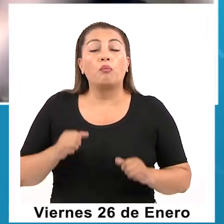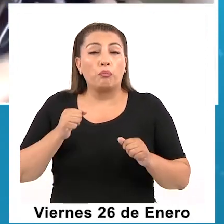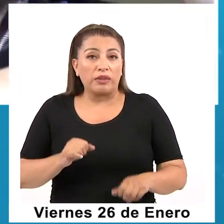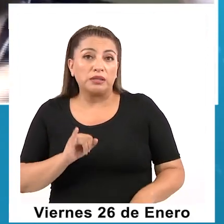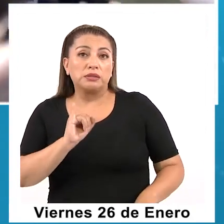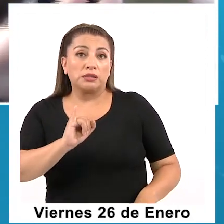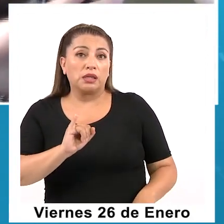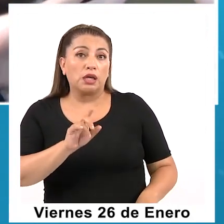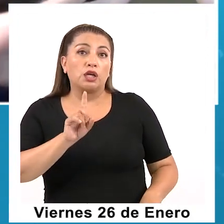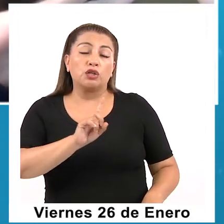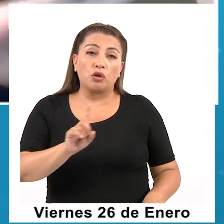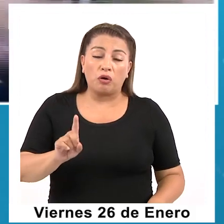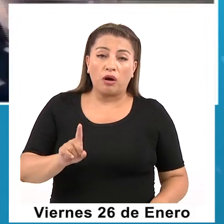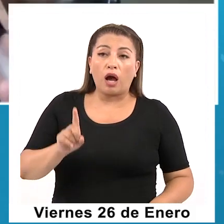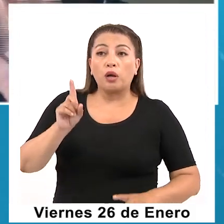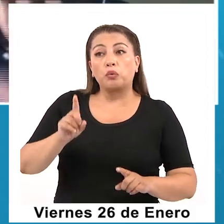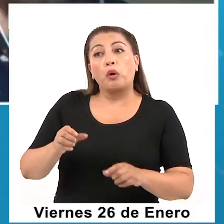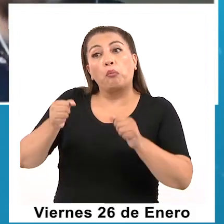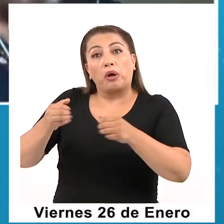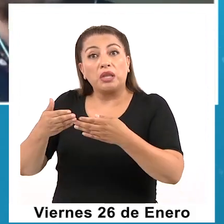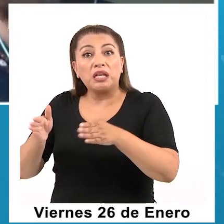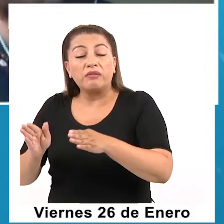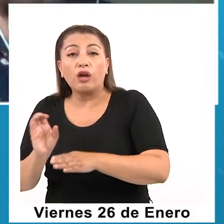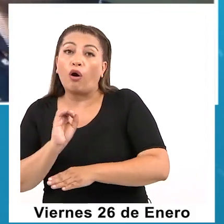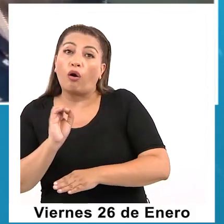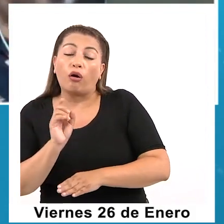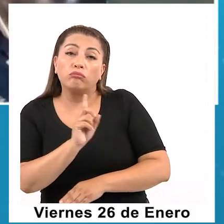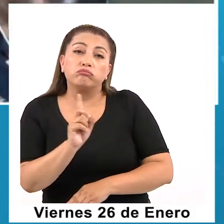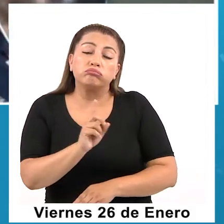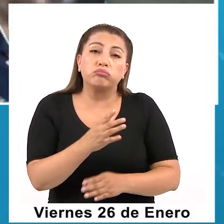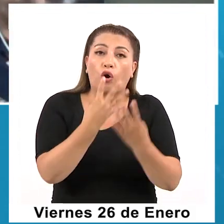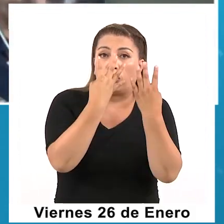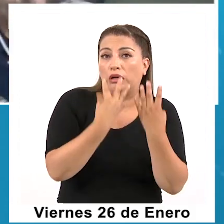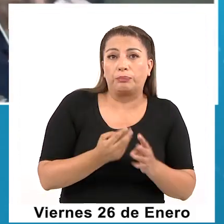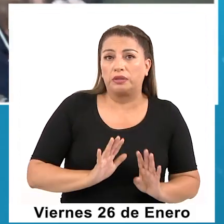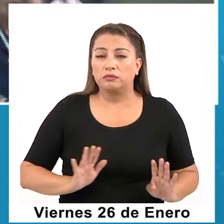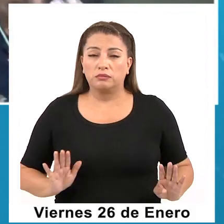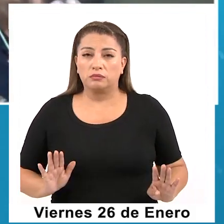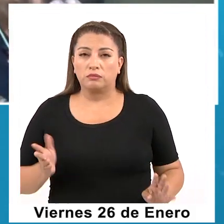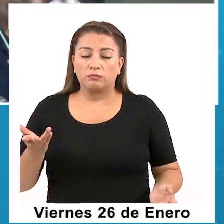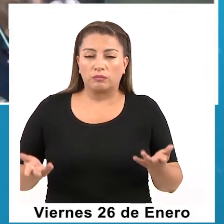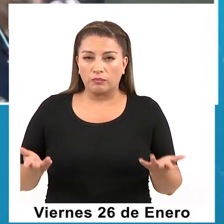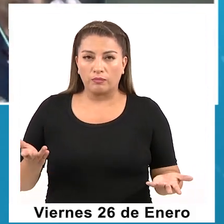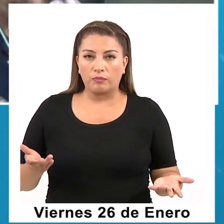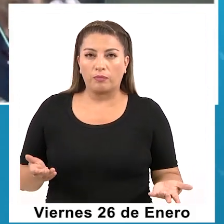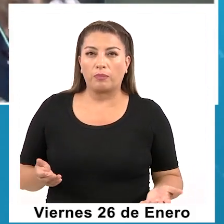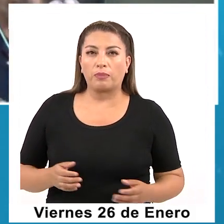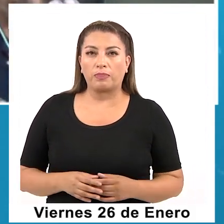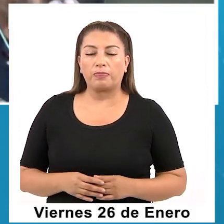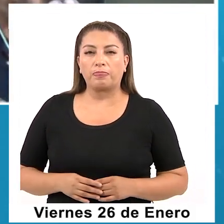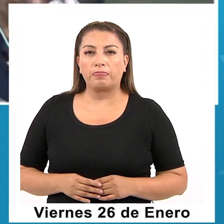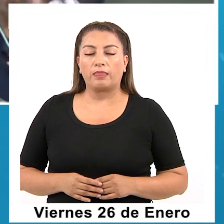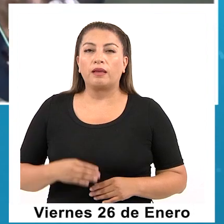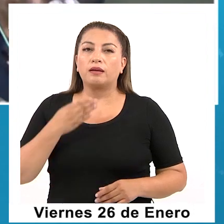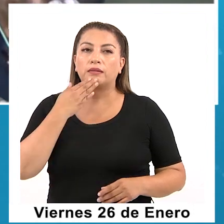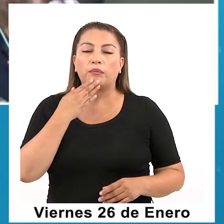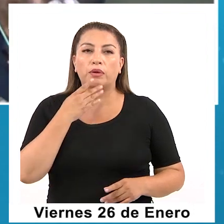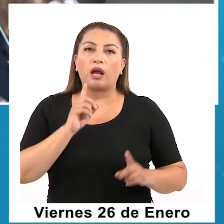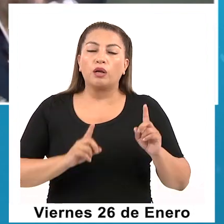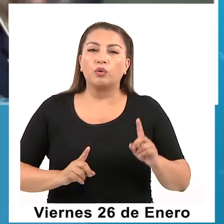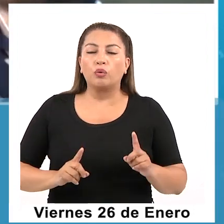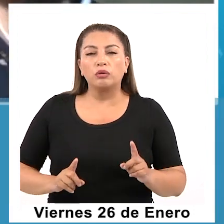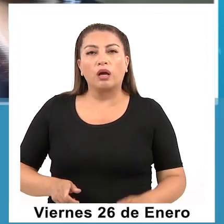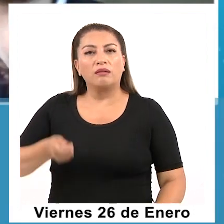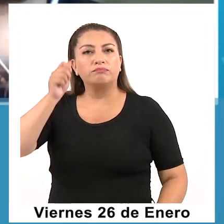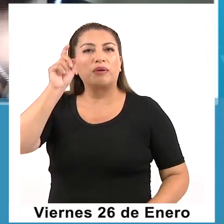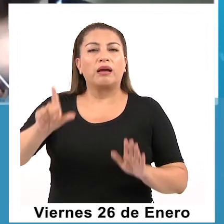posibilidad que quede libre y como que quede presa. absolutamente, O sea, las dos o cosas. que o que en el fondo el procedimiento